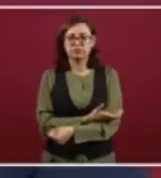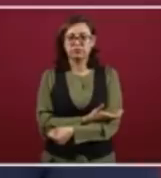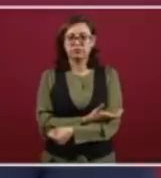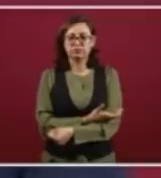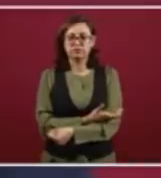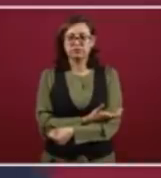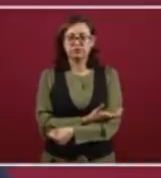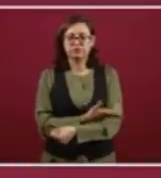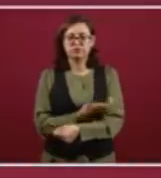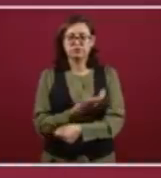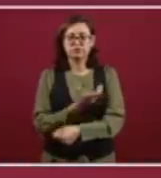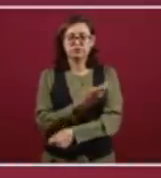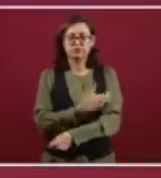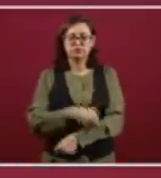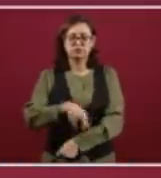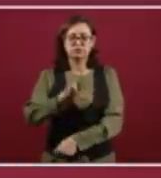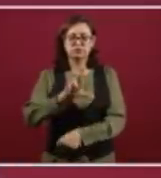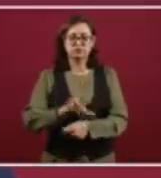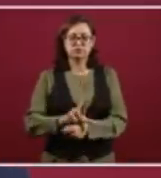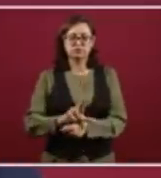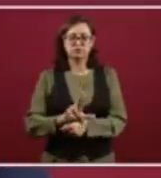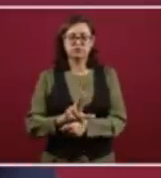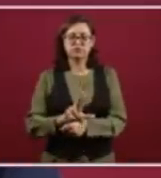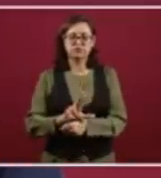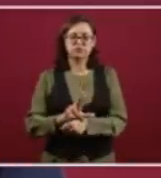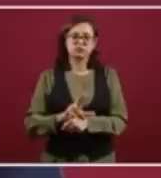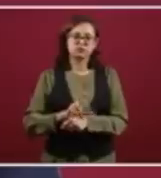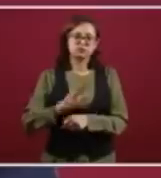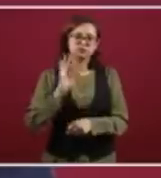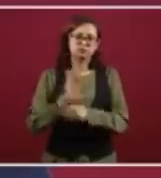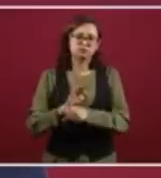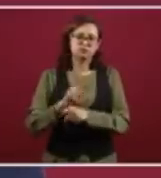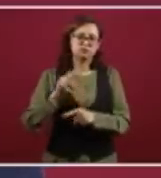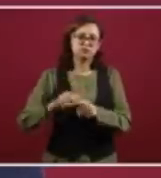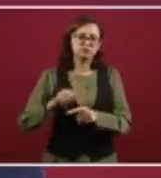el coordinador de Protección Civil